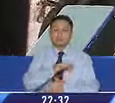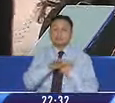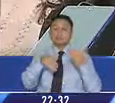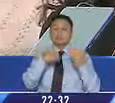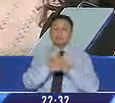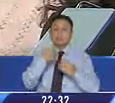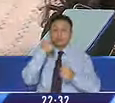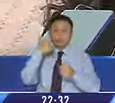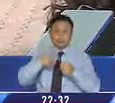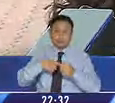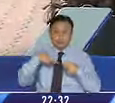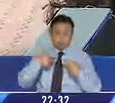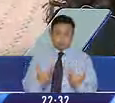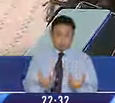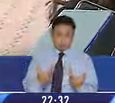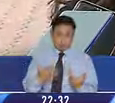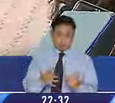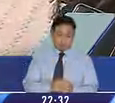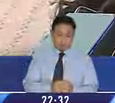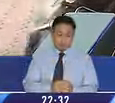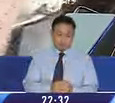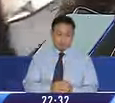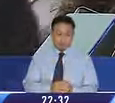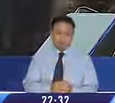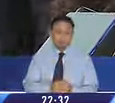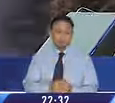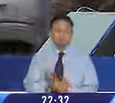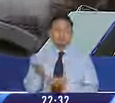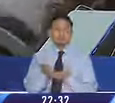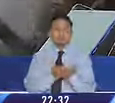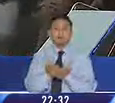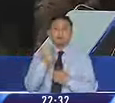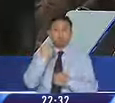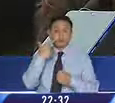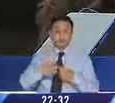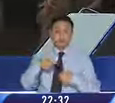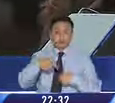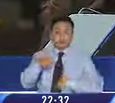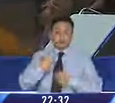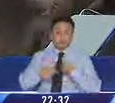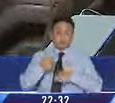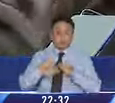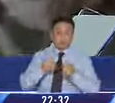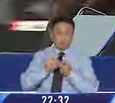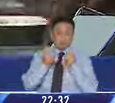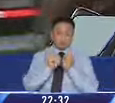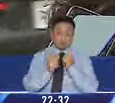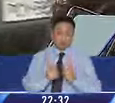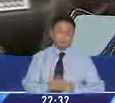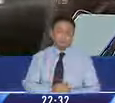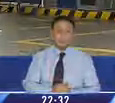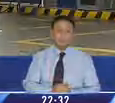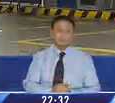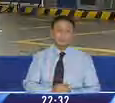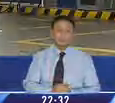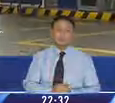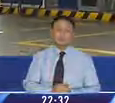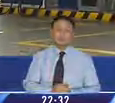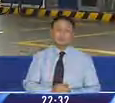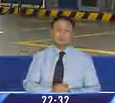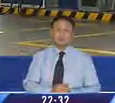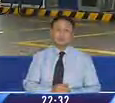de Petroecuador y obviamente ya a nivel de estaciones de servicio también progresivamente se está haciendo el recambio de este nuevo combustible. El